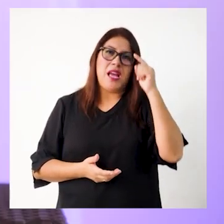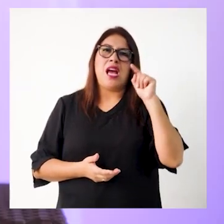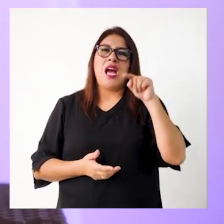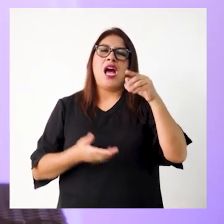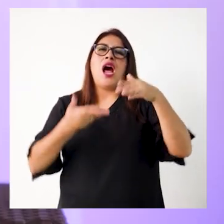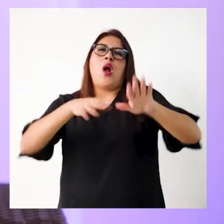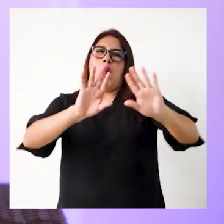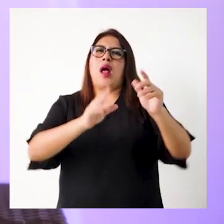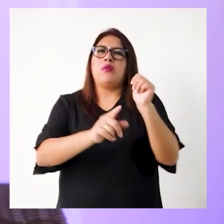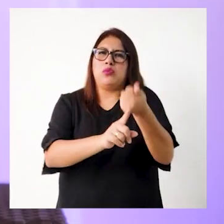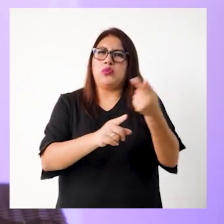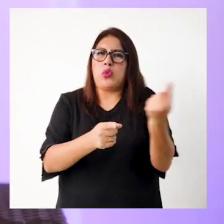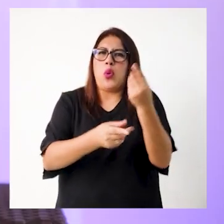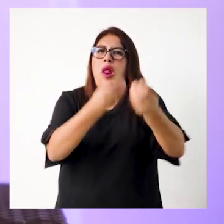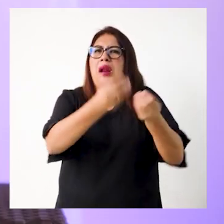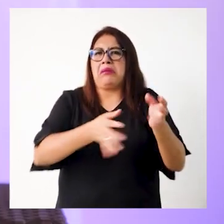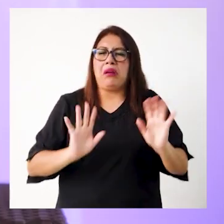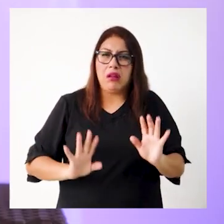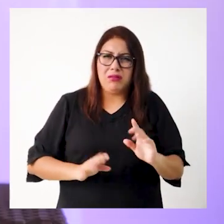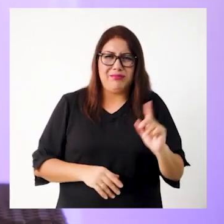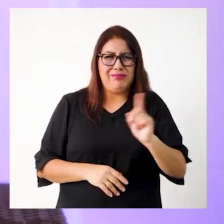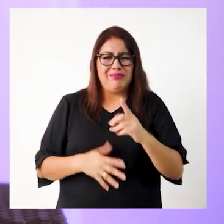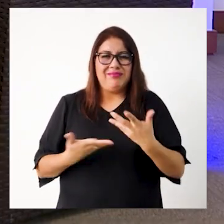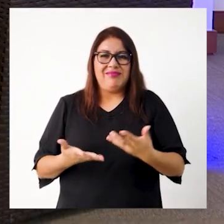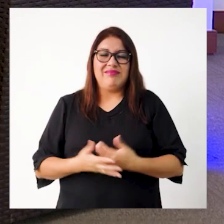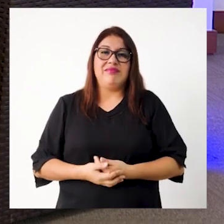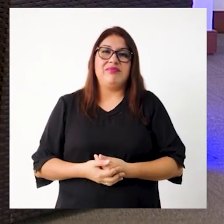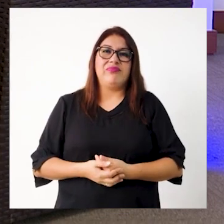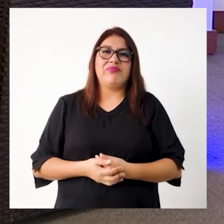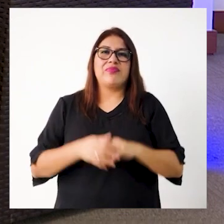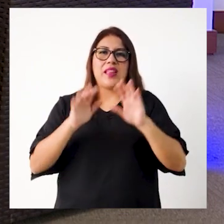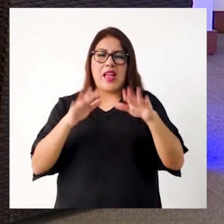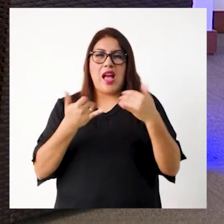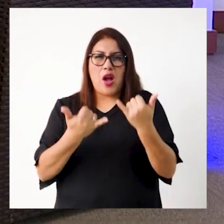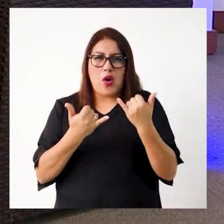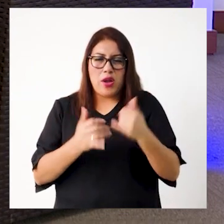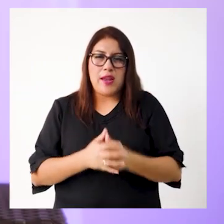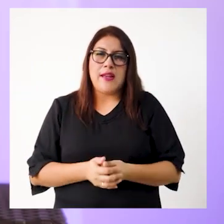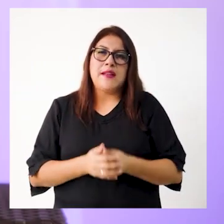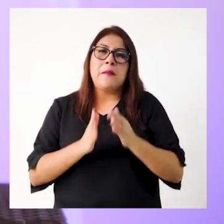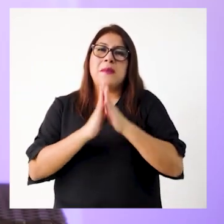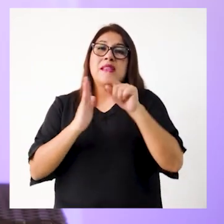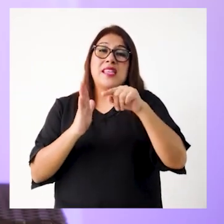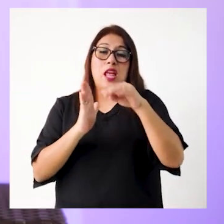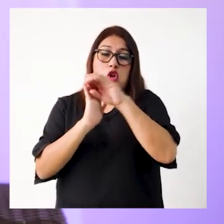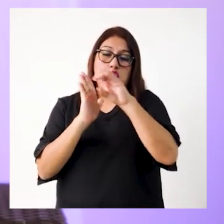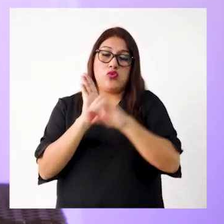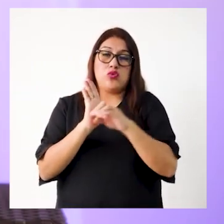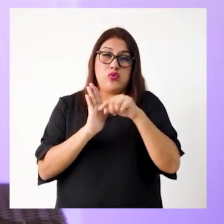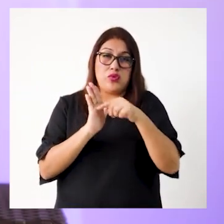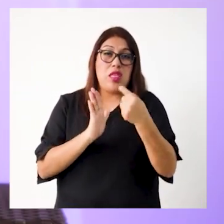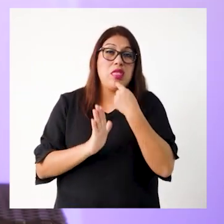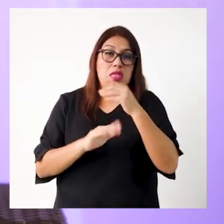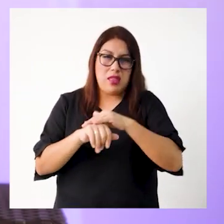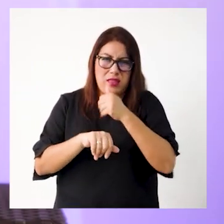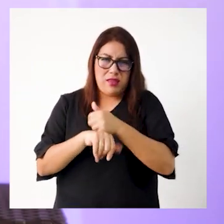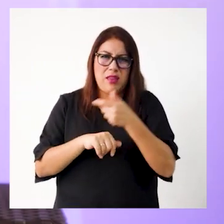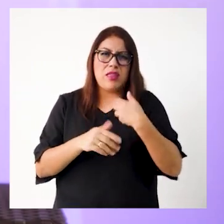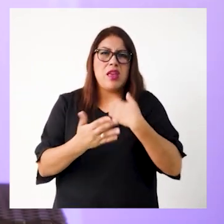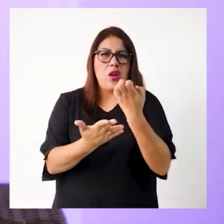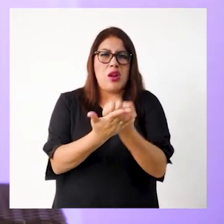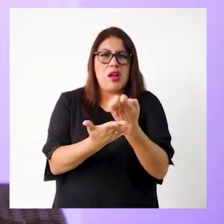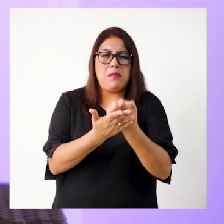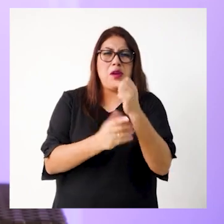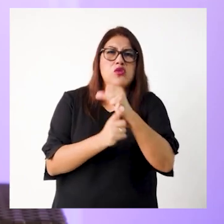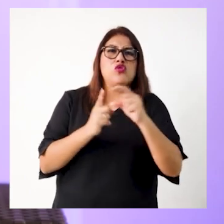es. Es la doble moral. Pero, ya que has traído a colación la Constitución establece que tenemos